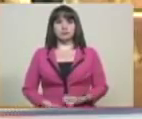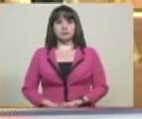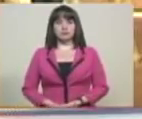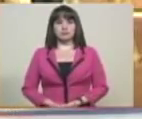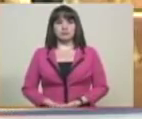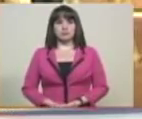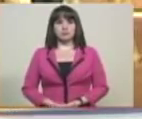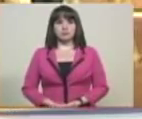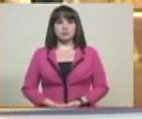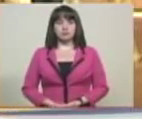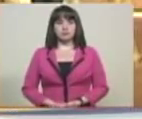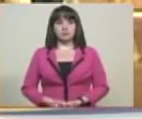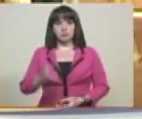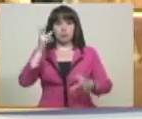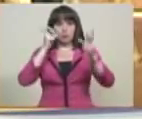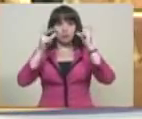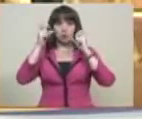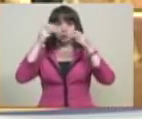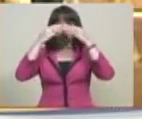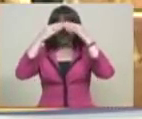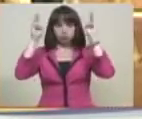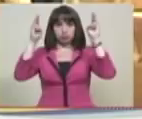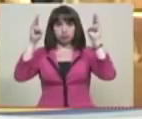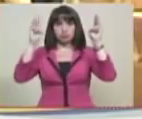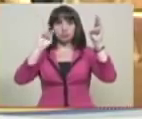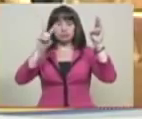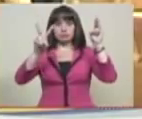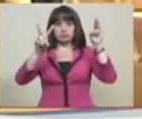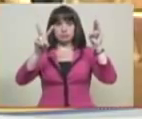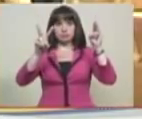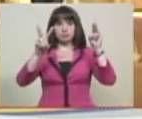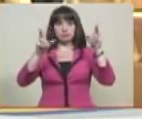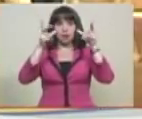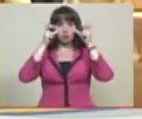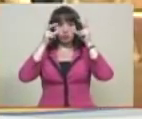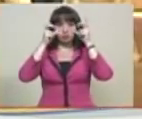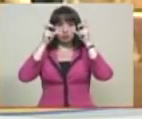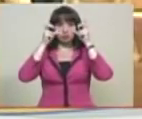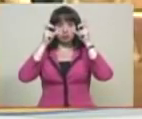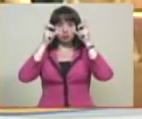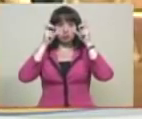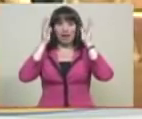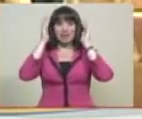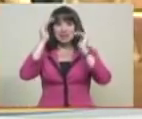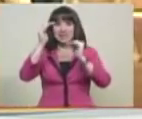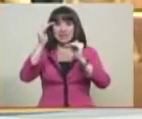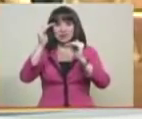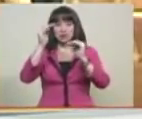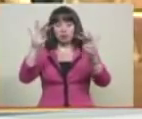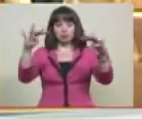Abre tu mente, compatriota, que me escucha. Escúchame bien. Quiero que me entienda.